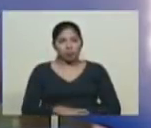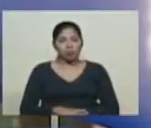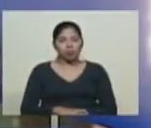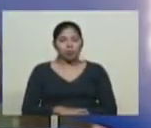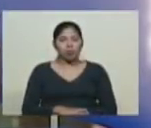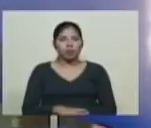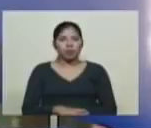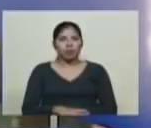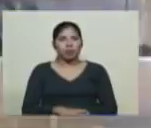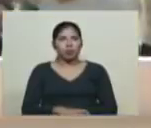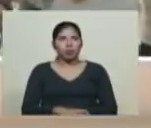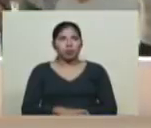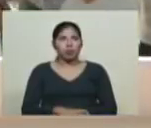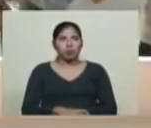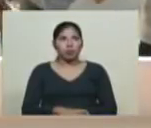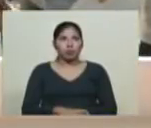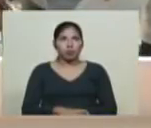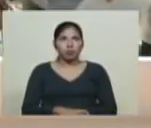Caracas.